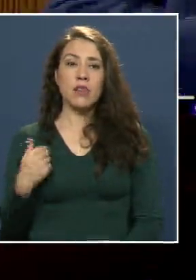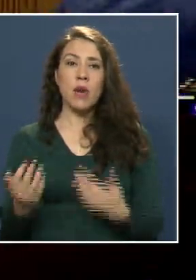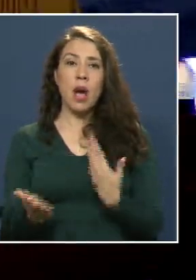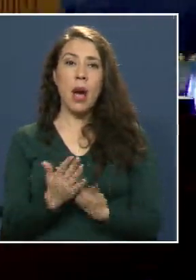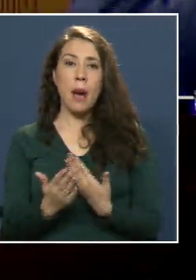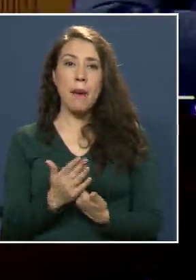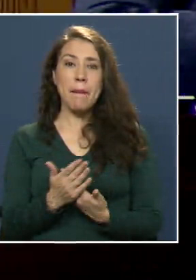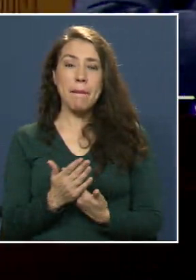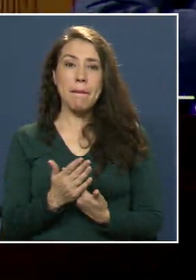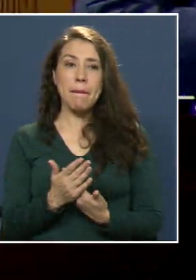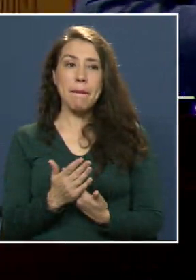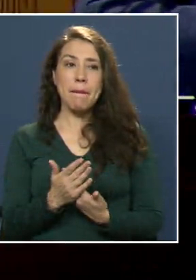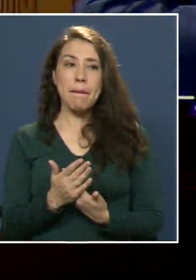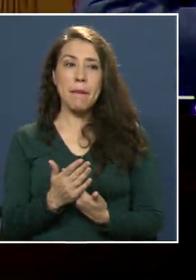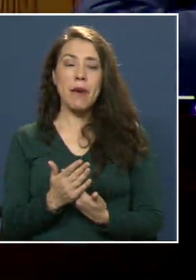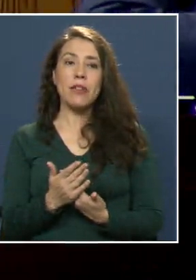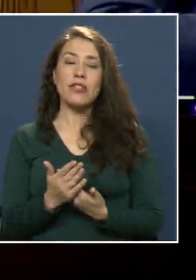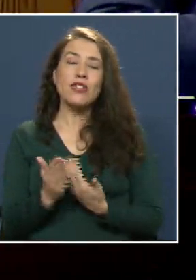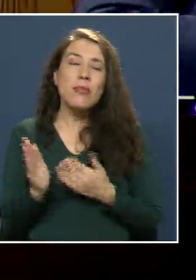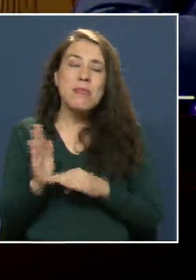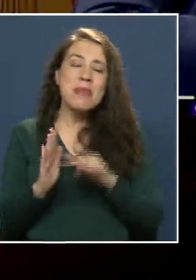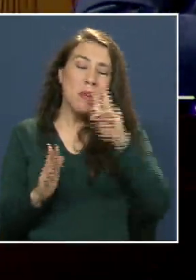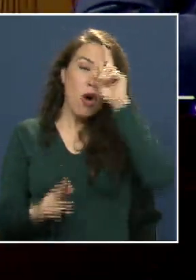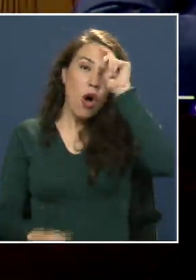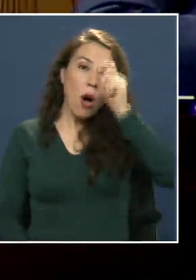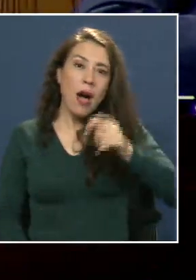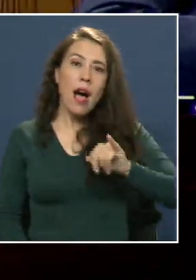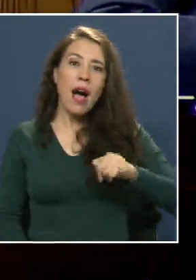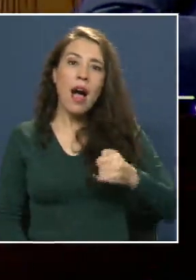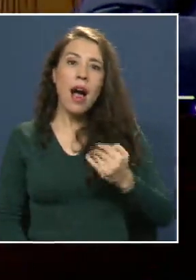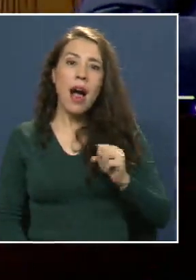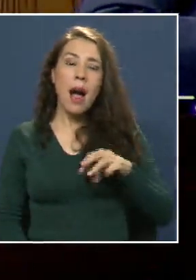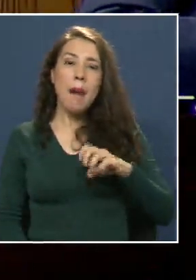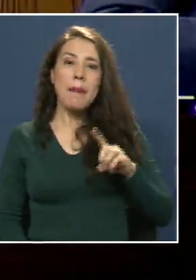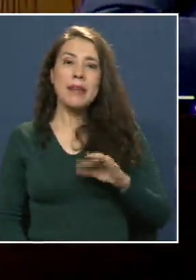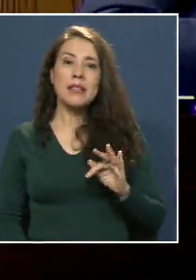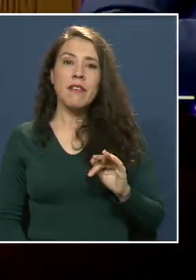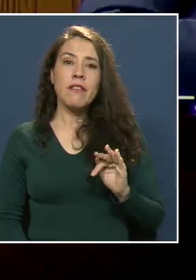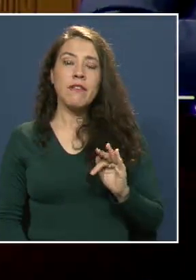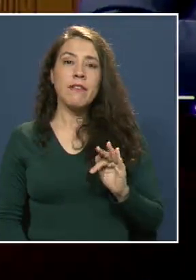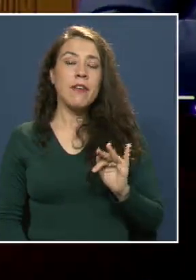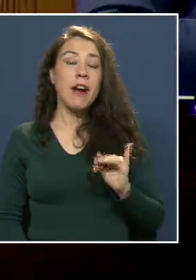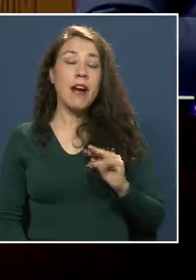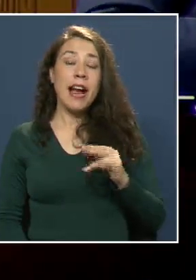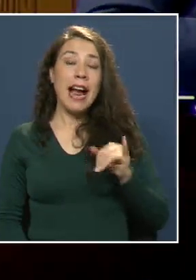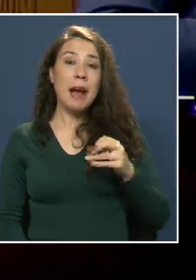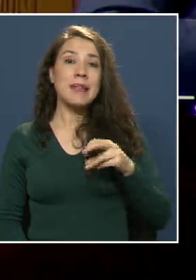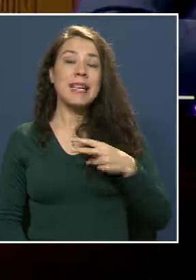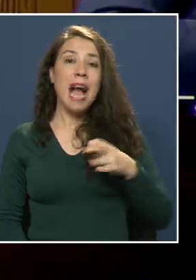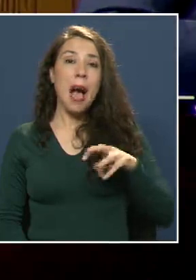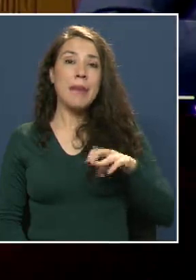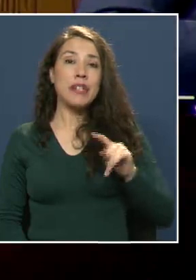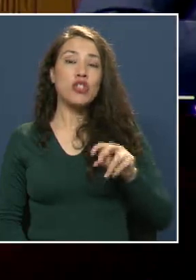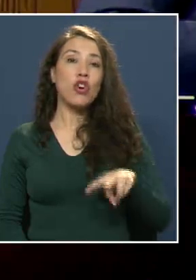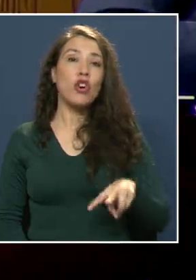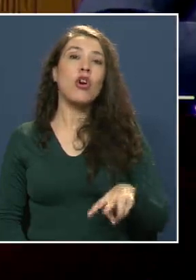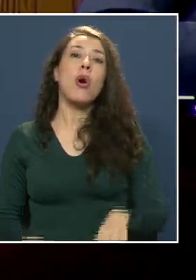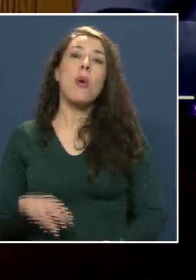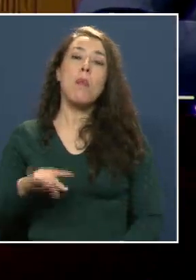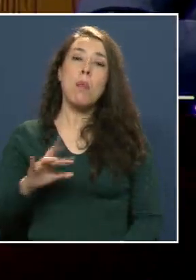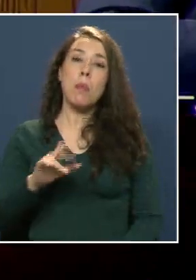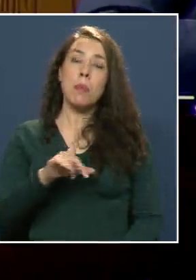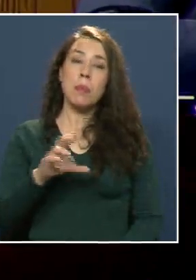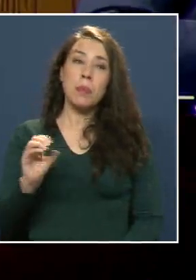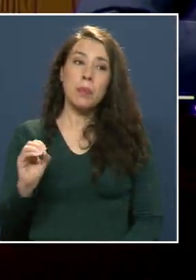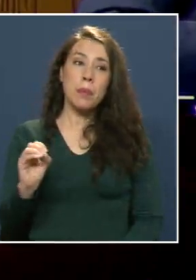también de hacerle un mínimo homenaje, a James Hamilton por su fuerza, su fortaleza, a Juan Andrés Murillo, que sin embargo,